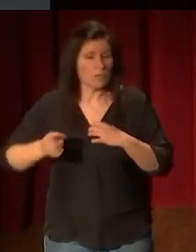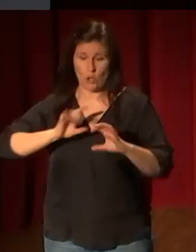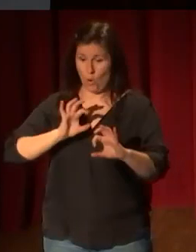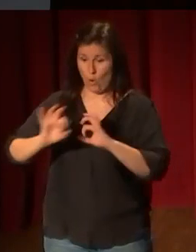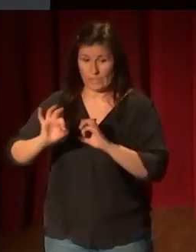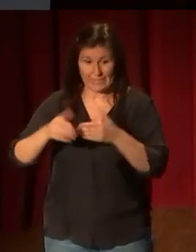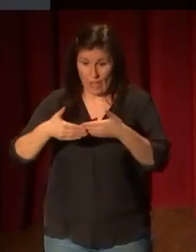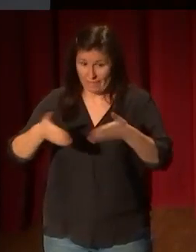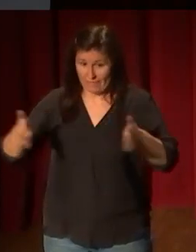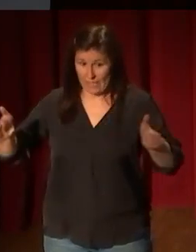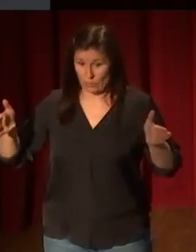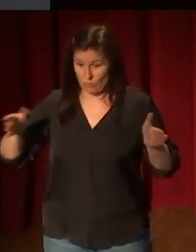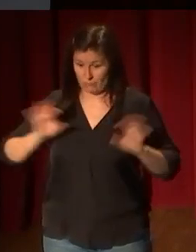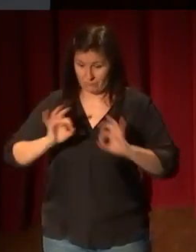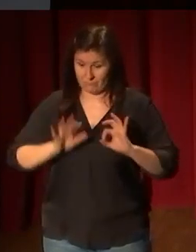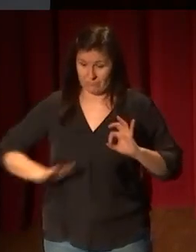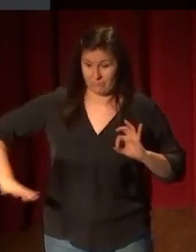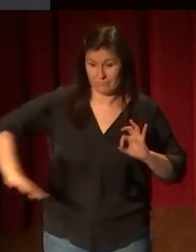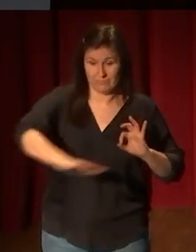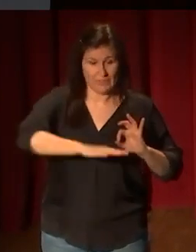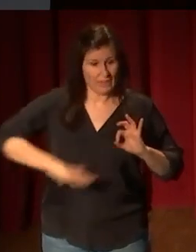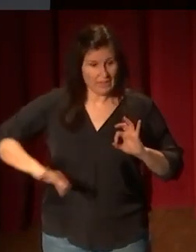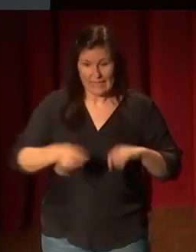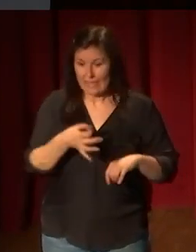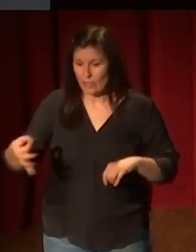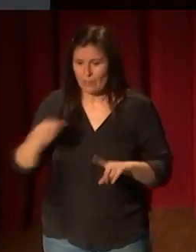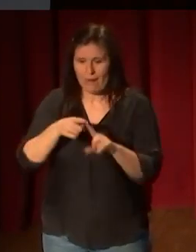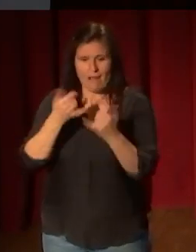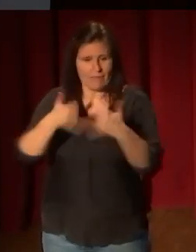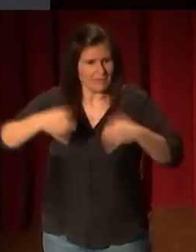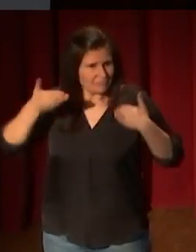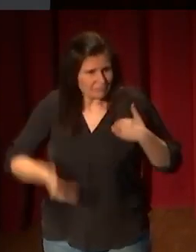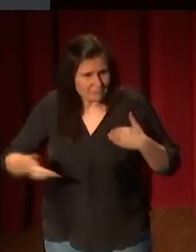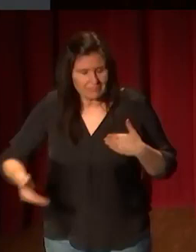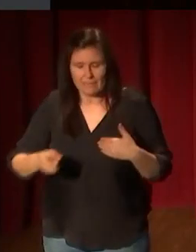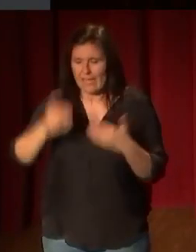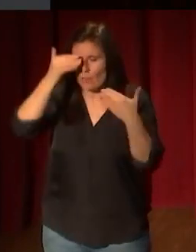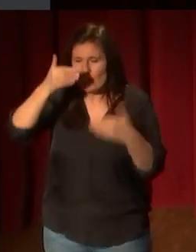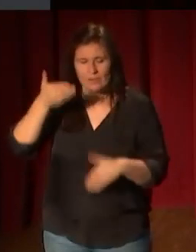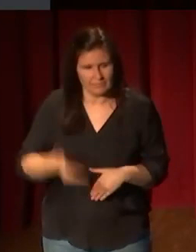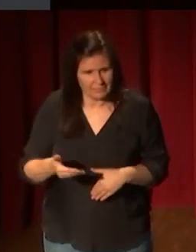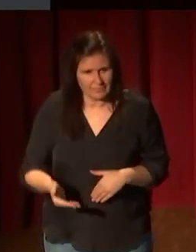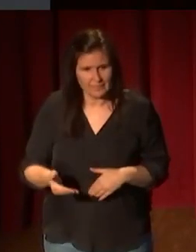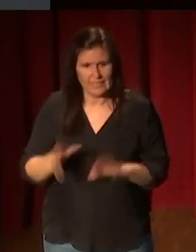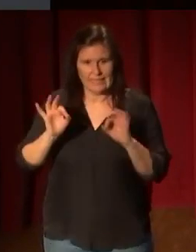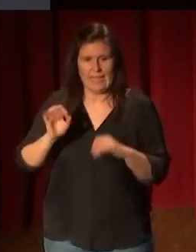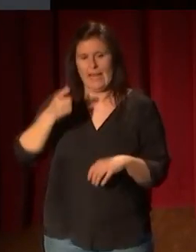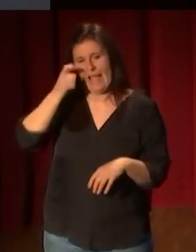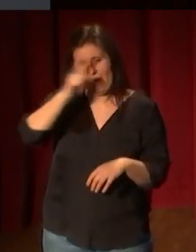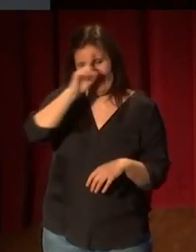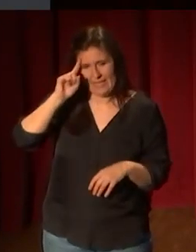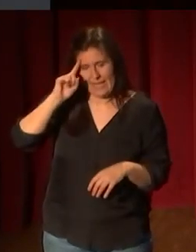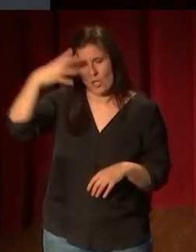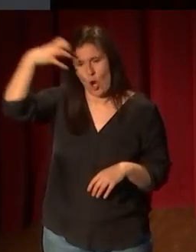al abierto como el lugar el escenario idóneo para las grandes fiestas para las grandes conmemoraciones de la villa y de la